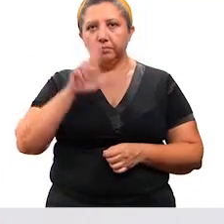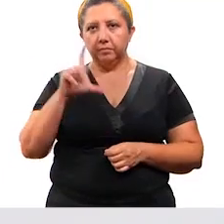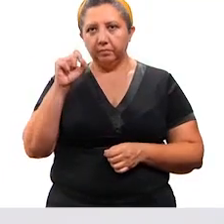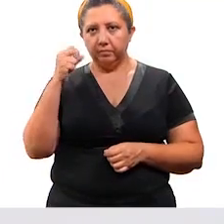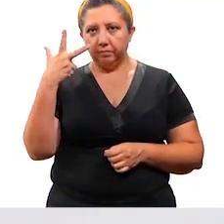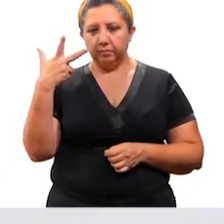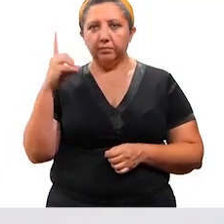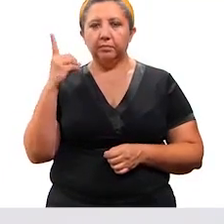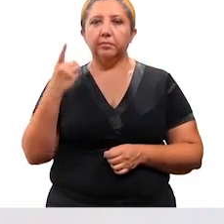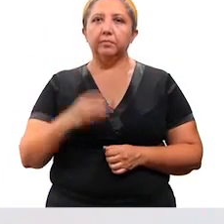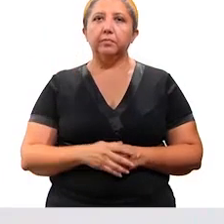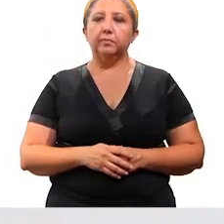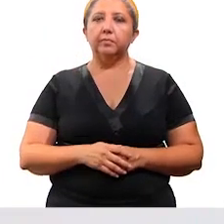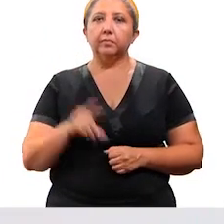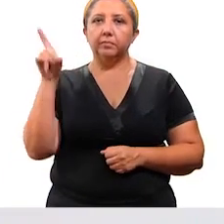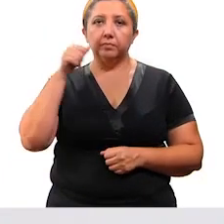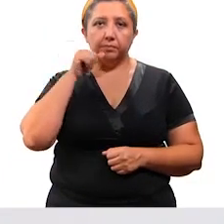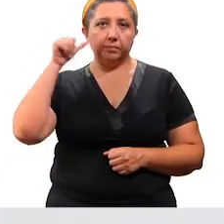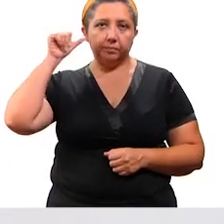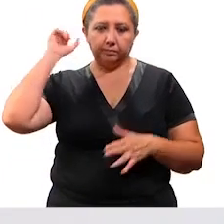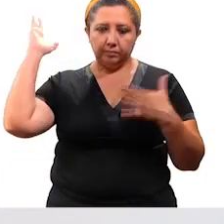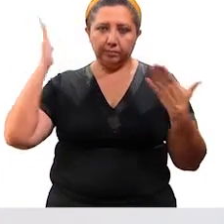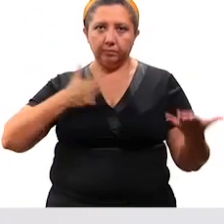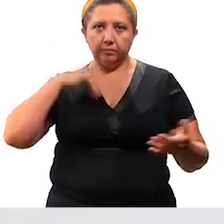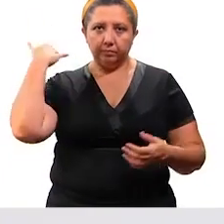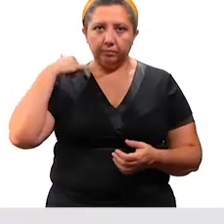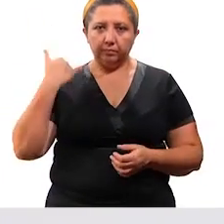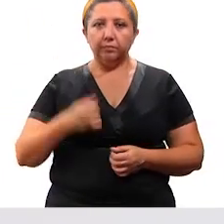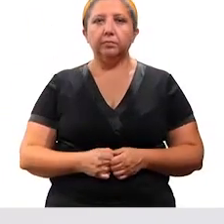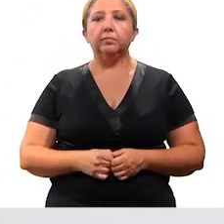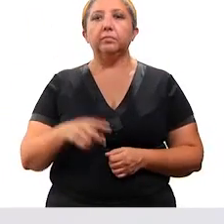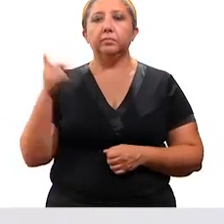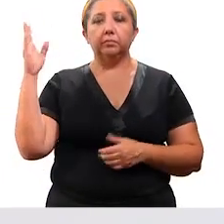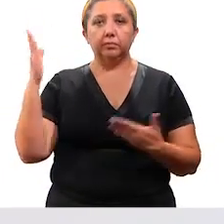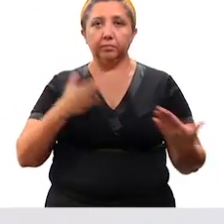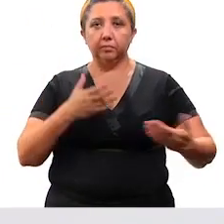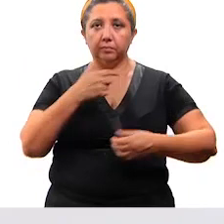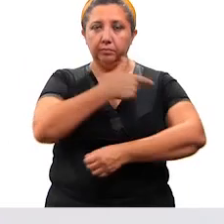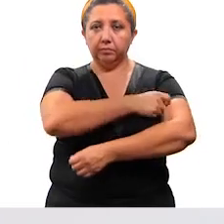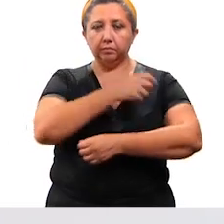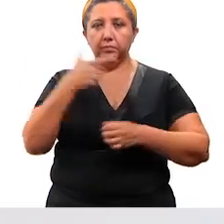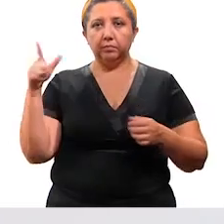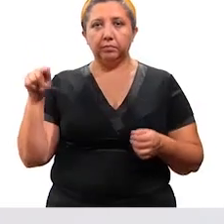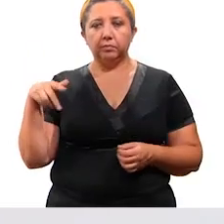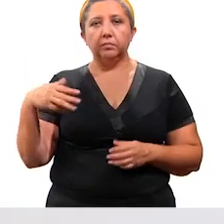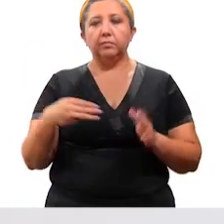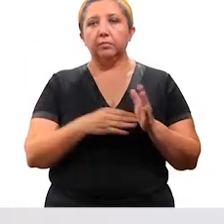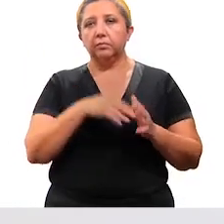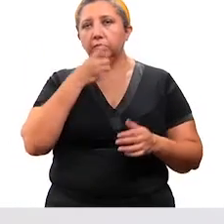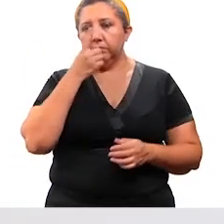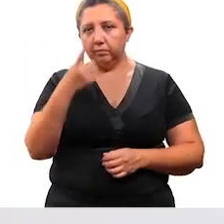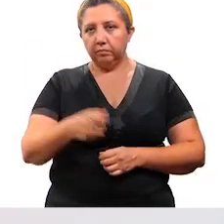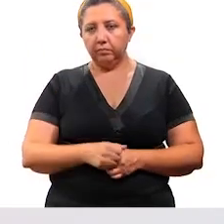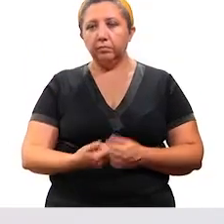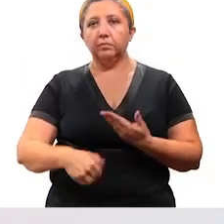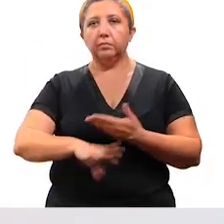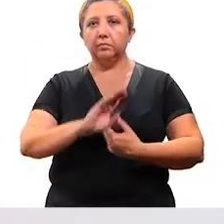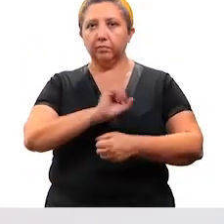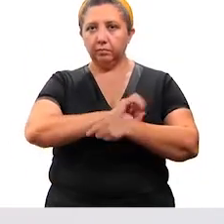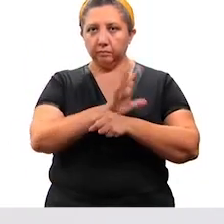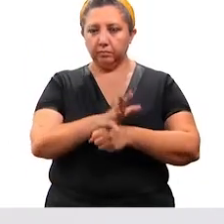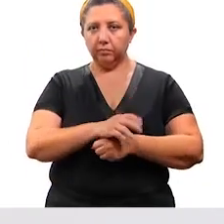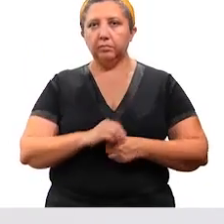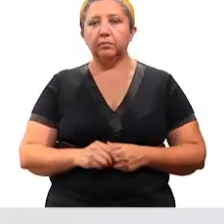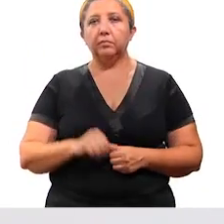martes 28 de diciembre. El día de ayer arribó a Yucatán un nuevo cargamento con 72.440 vacunas contra el coronavirus de